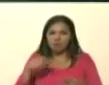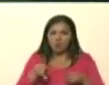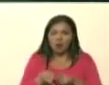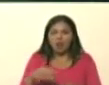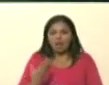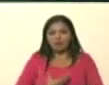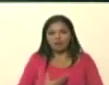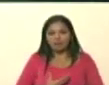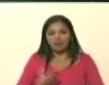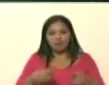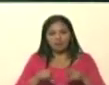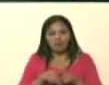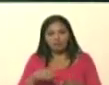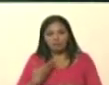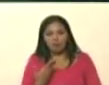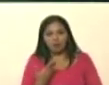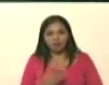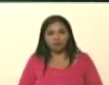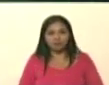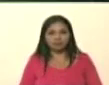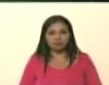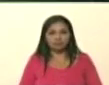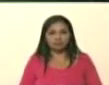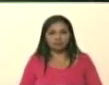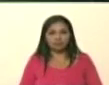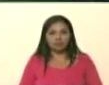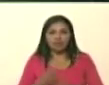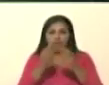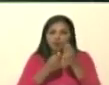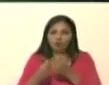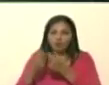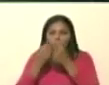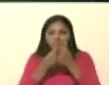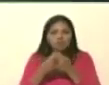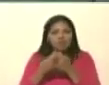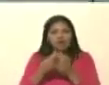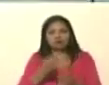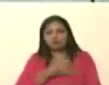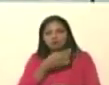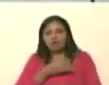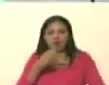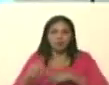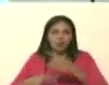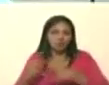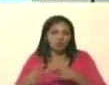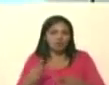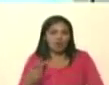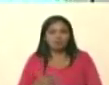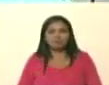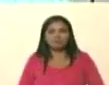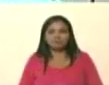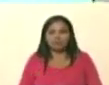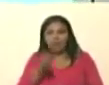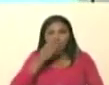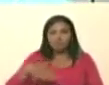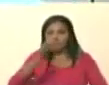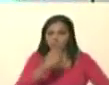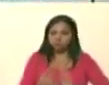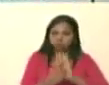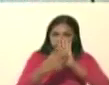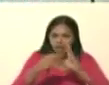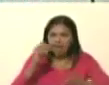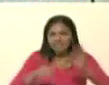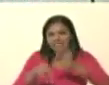alcaldes las alcaldesas al frente de la actividad de la economía comunal la economía social la economía productiva el pueblo al frente de la